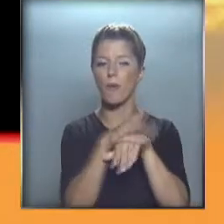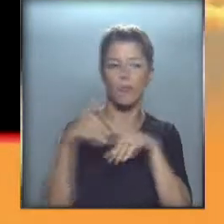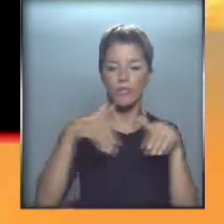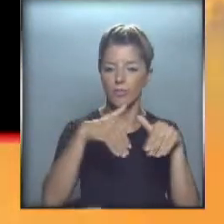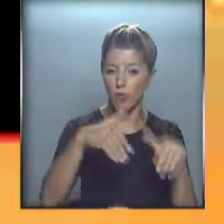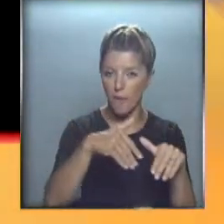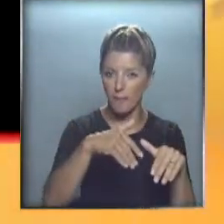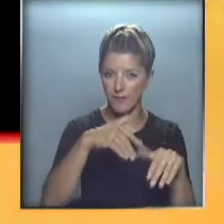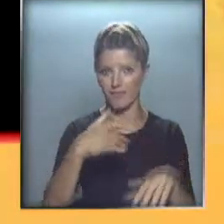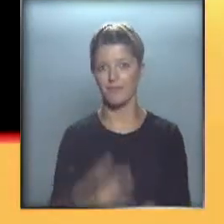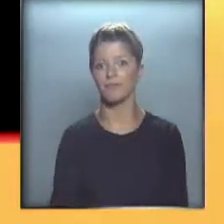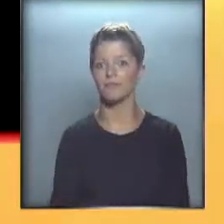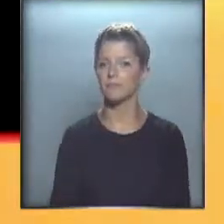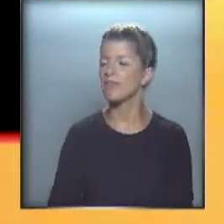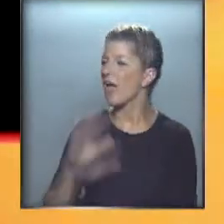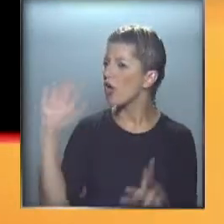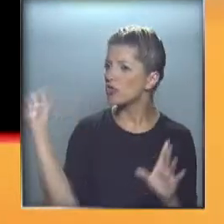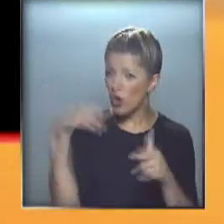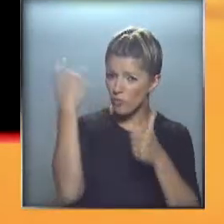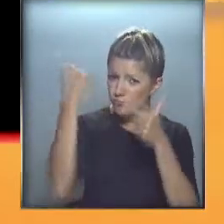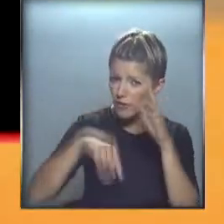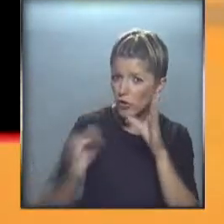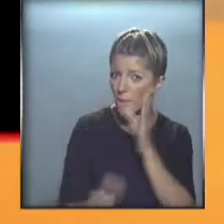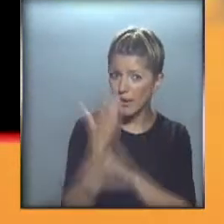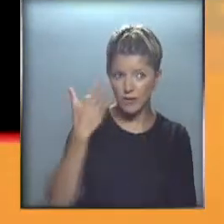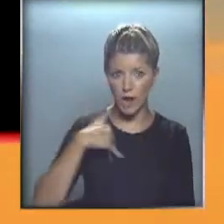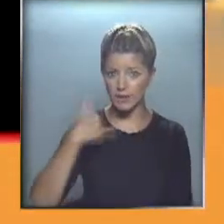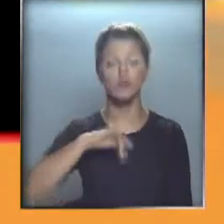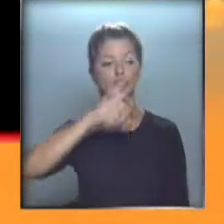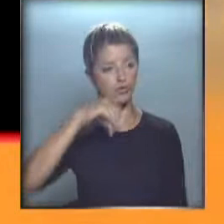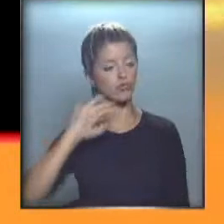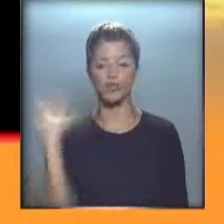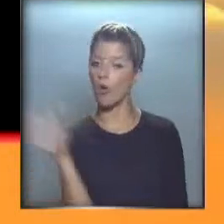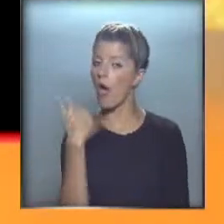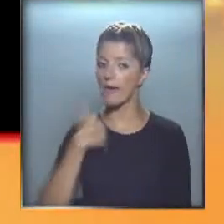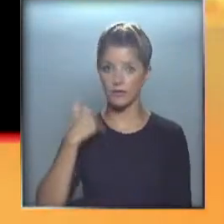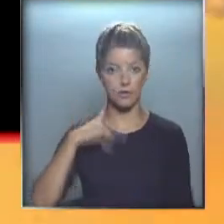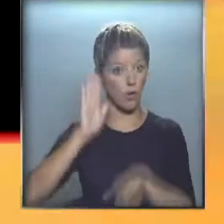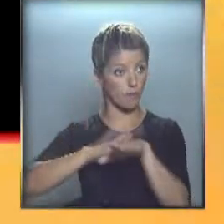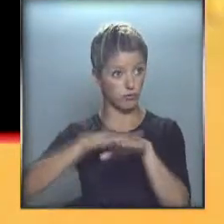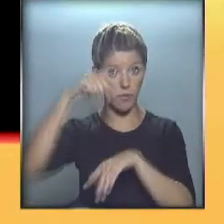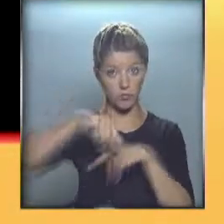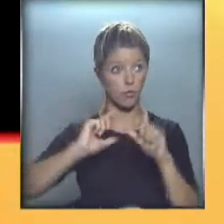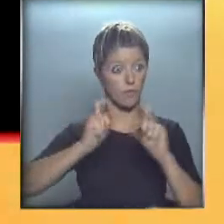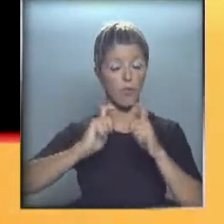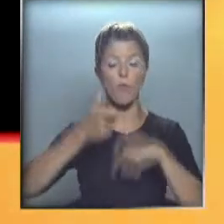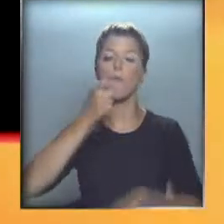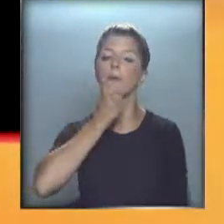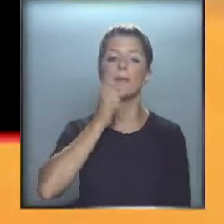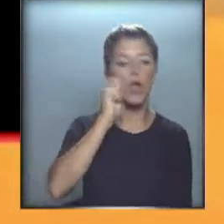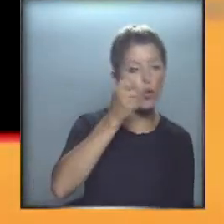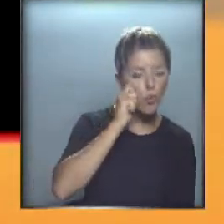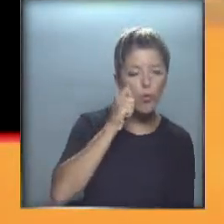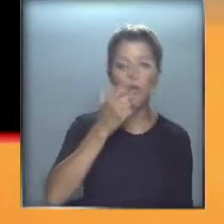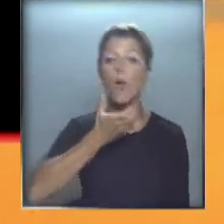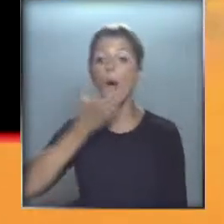estas máscaras. Todas estas las inventaron argentinos. Todos argentinos. Todos argentinos. Y hay como Google Play o Apple,